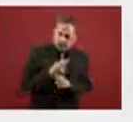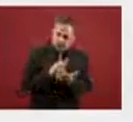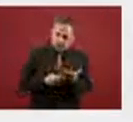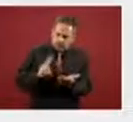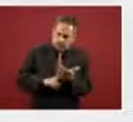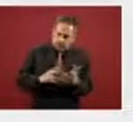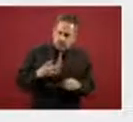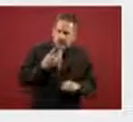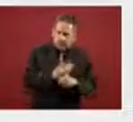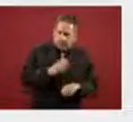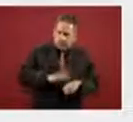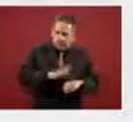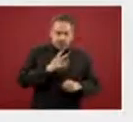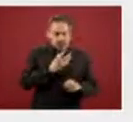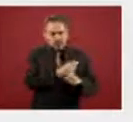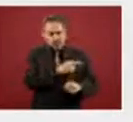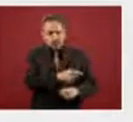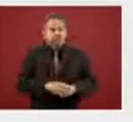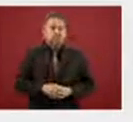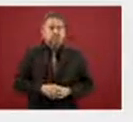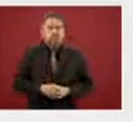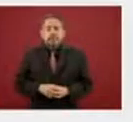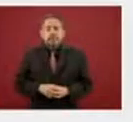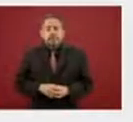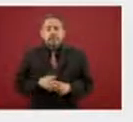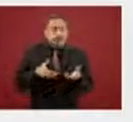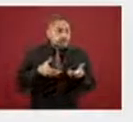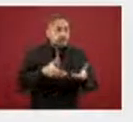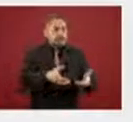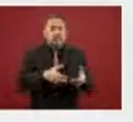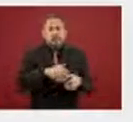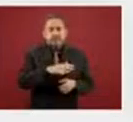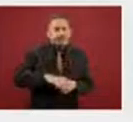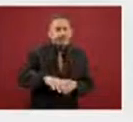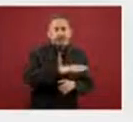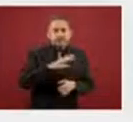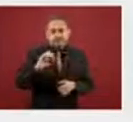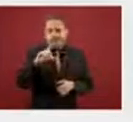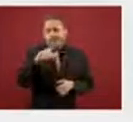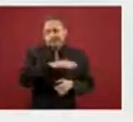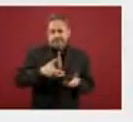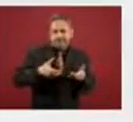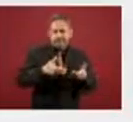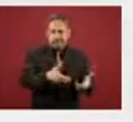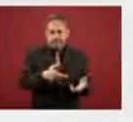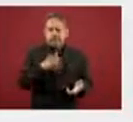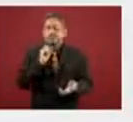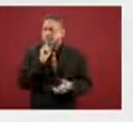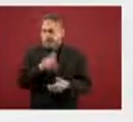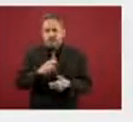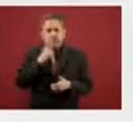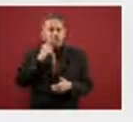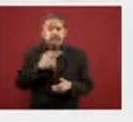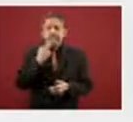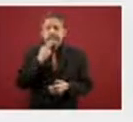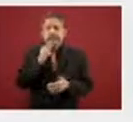muy deficientes. Infraestructura urbana, calles, el tema de las calles lo vemos como un tema de